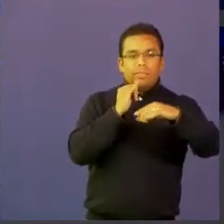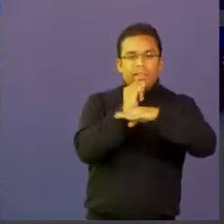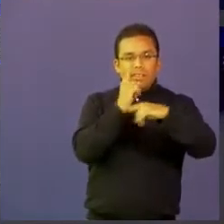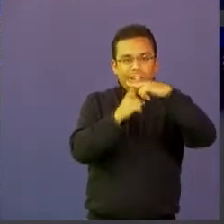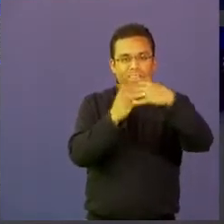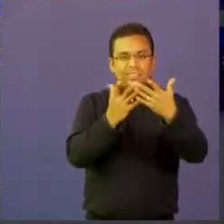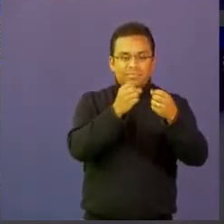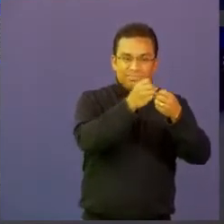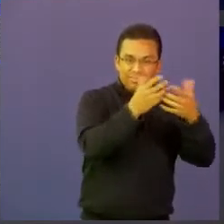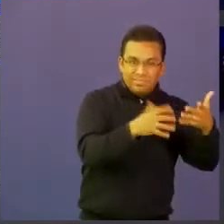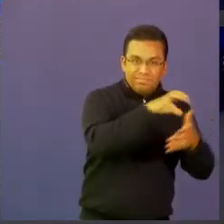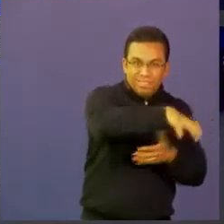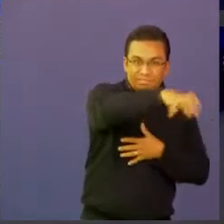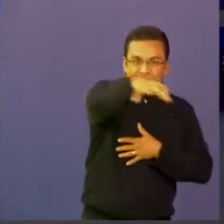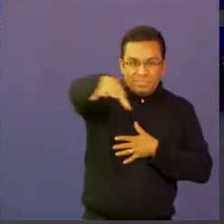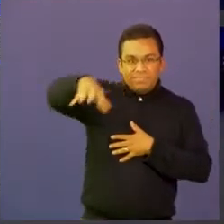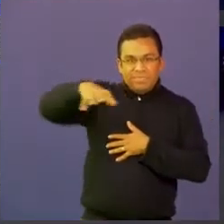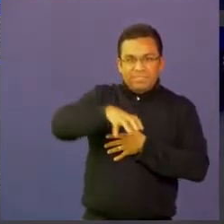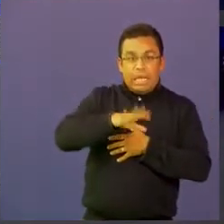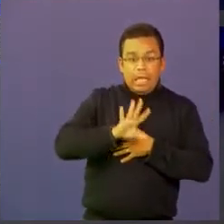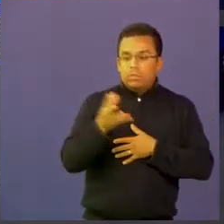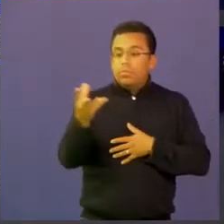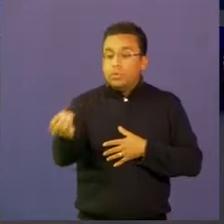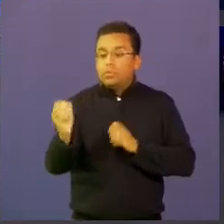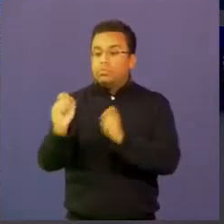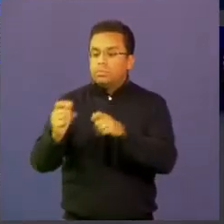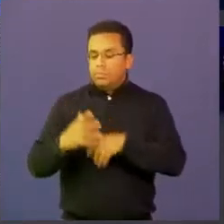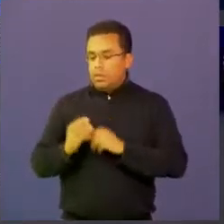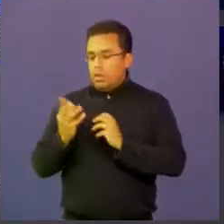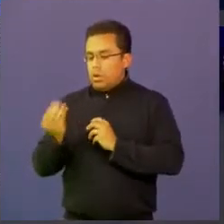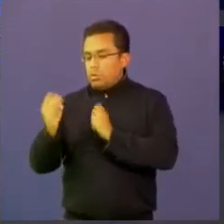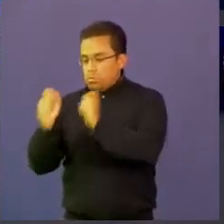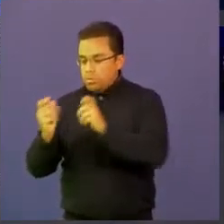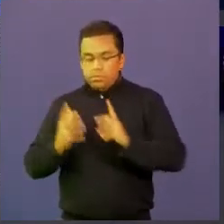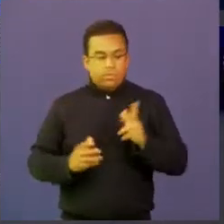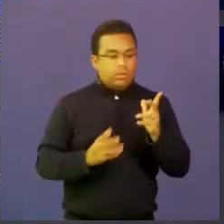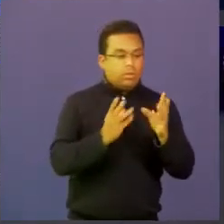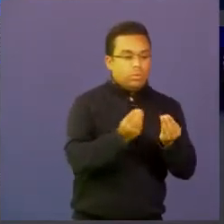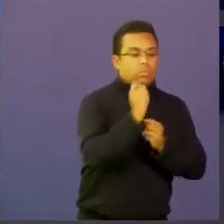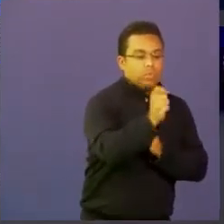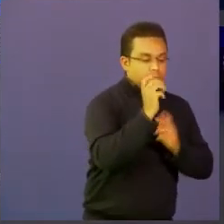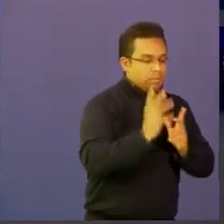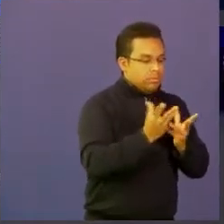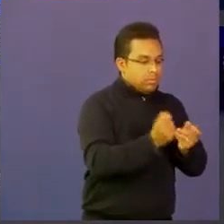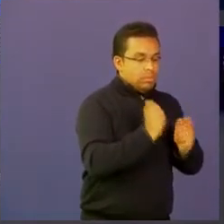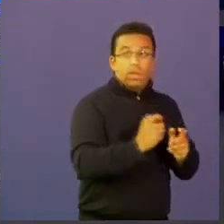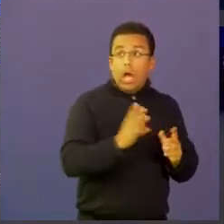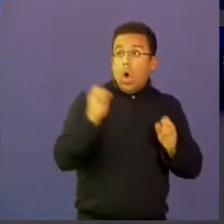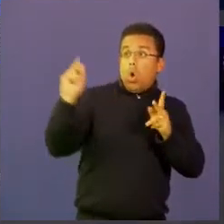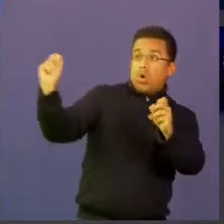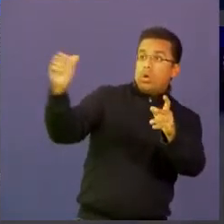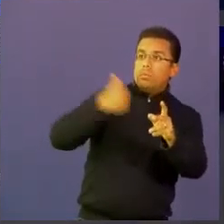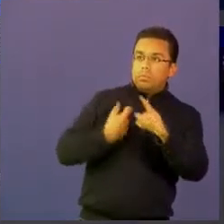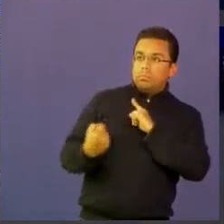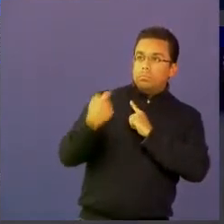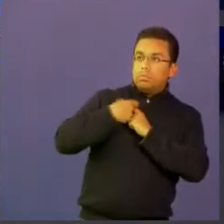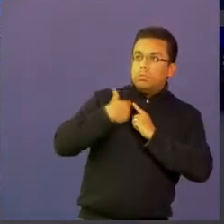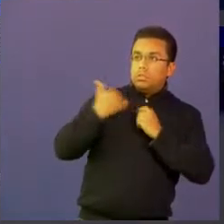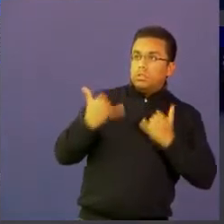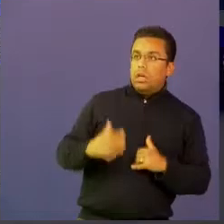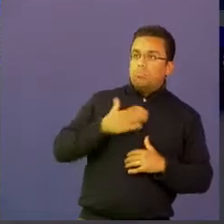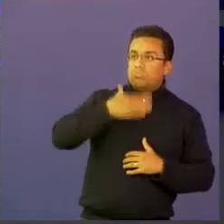mis equipos que cada uno sepa donde está su pues su rol y cuáles son sus funciones